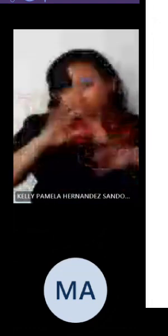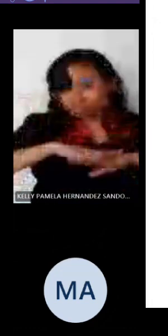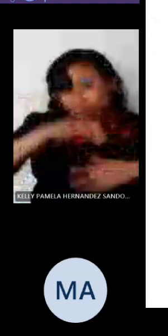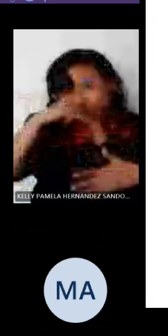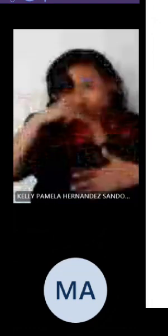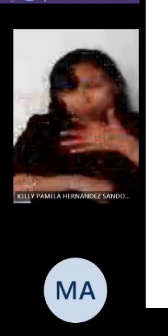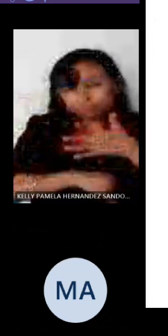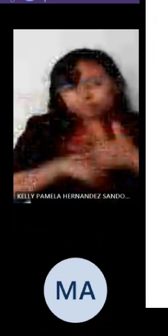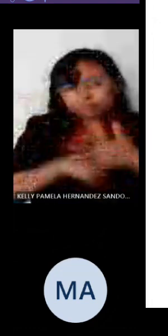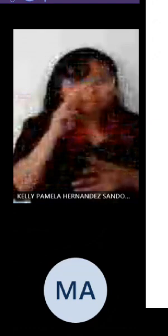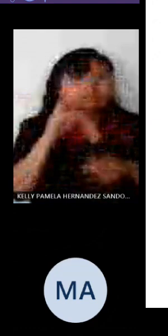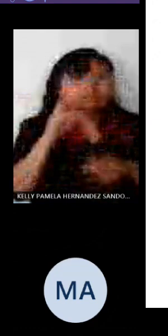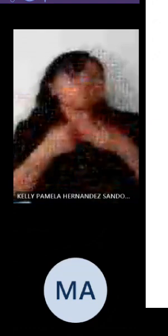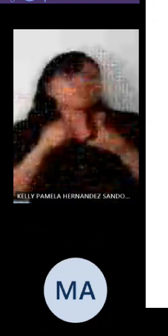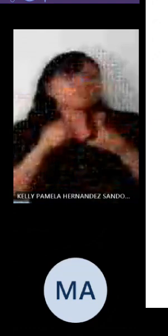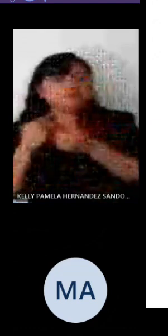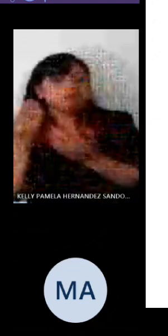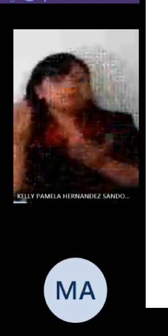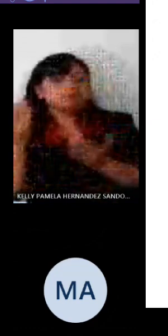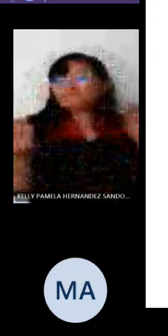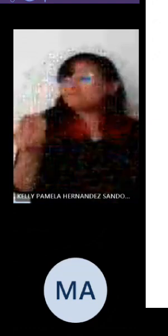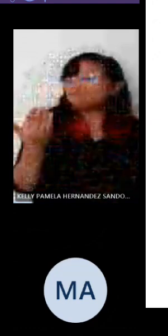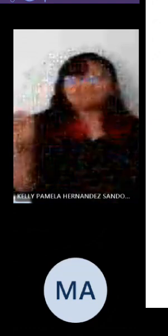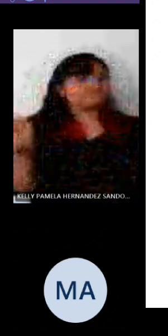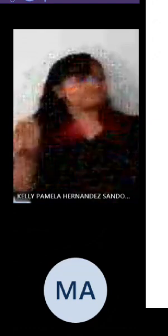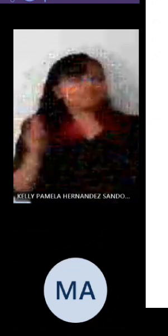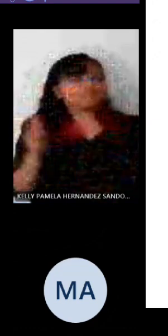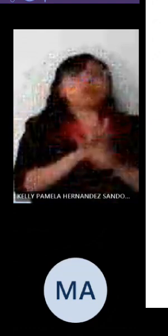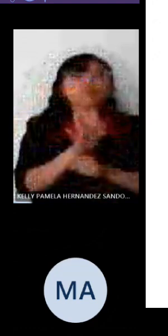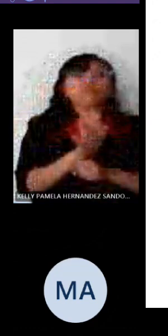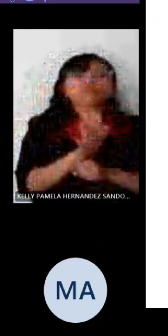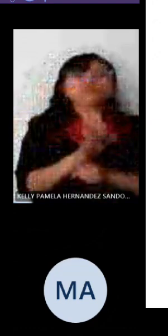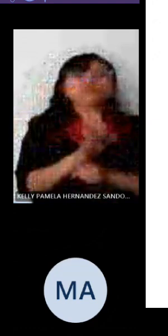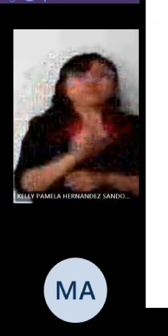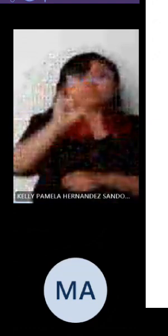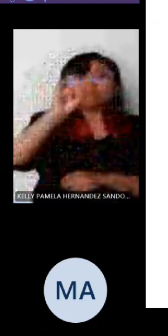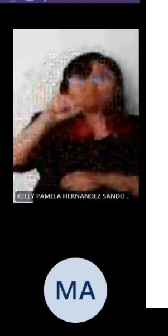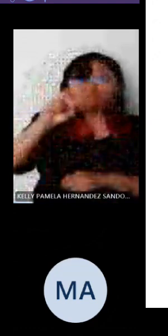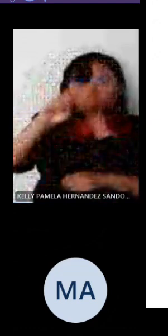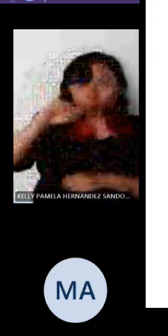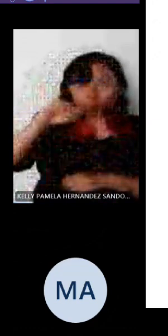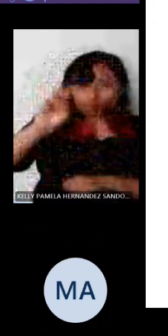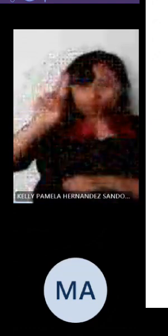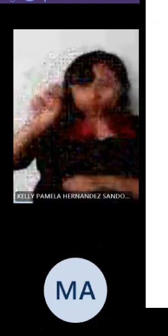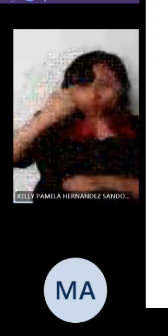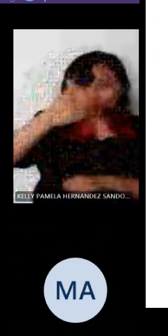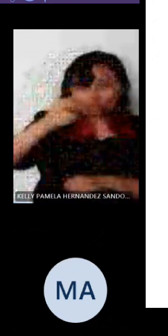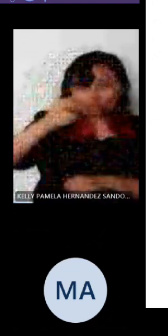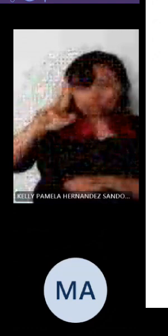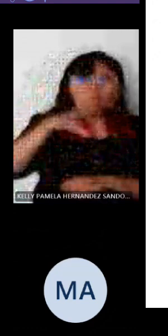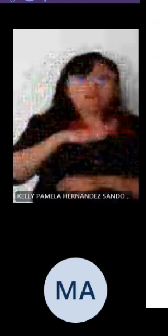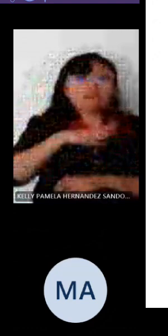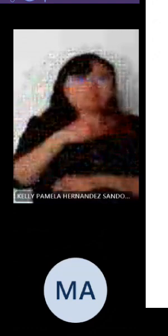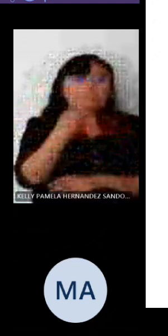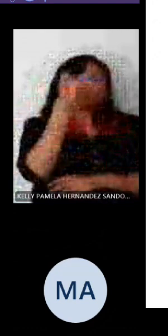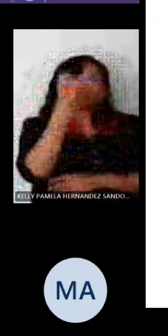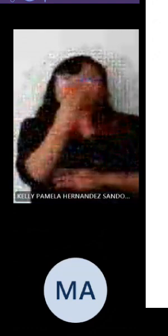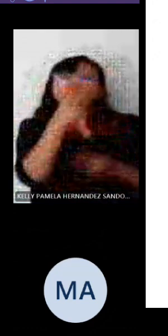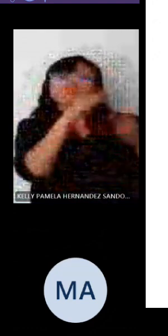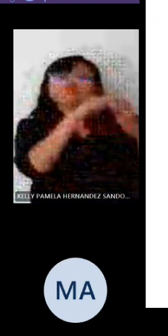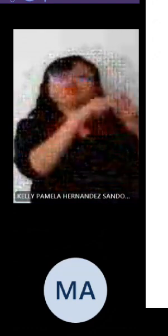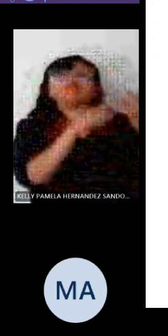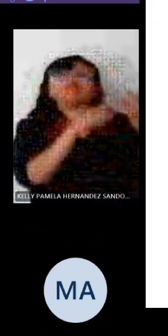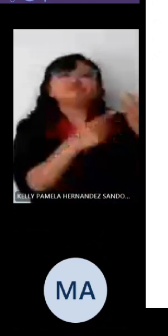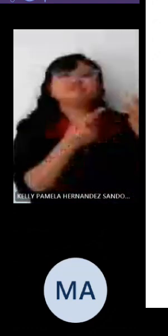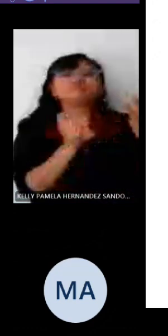diferenciar un poquito y explicarles un poquito con respecto a los síntomas. Entonces, el síndrome de Usher se caracteriza por una triada que va a